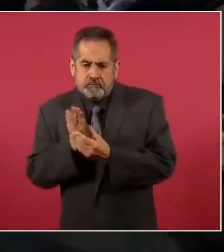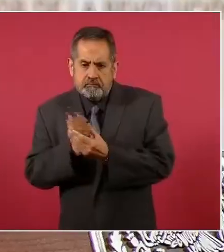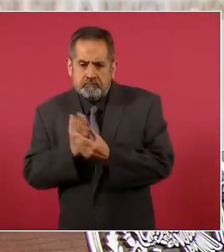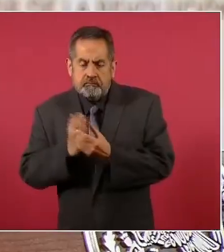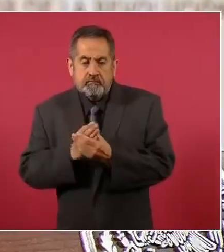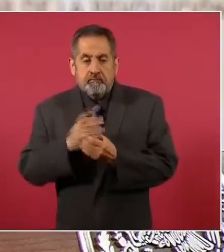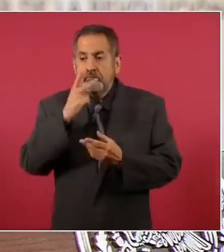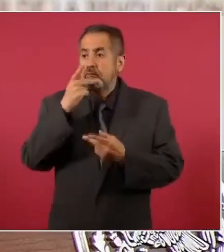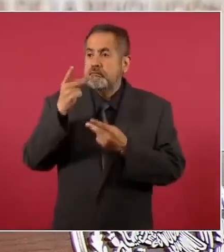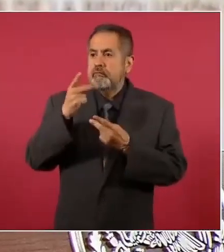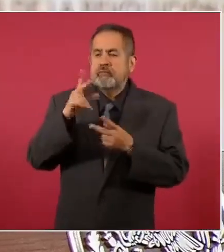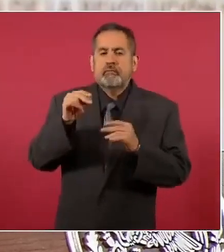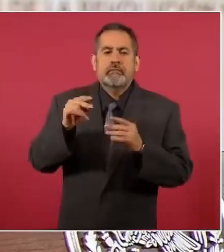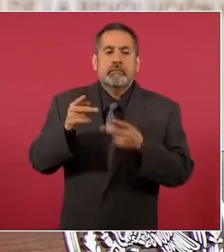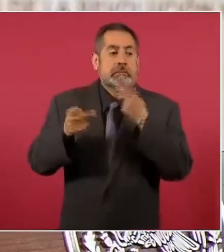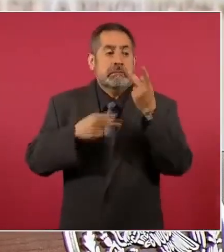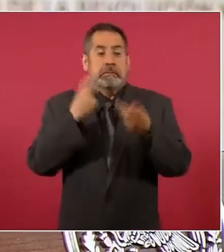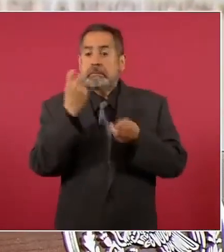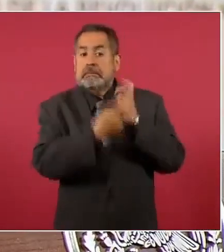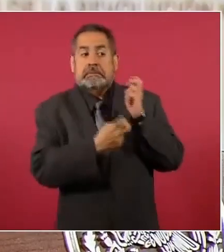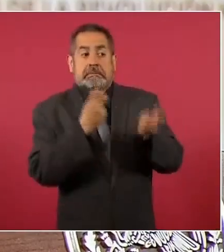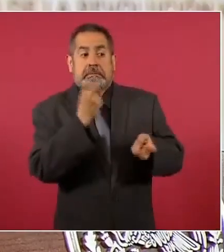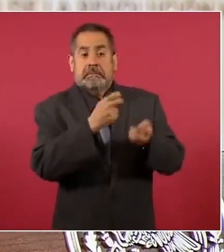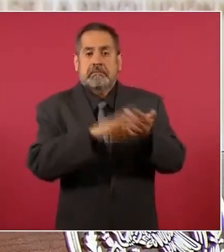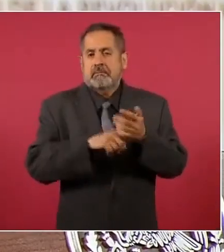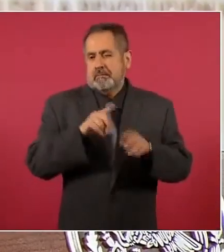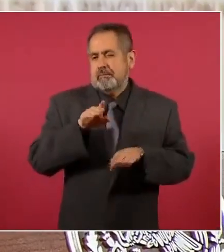linchamientos públicos, políticos,